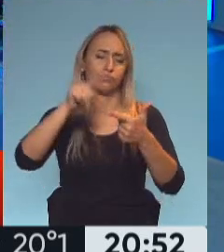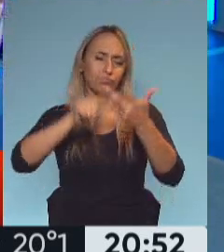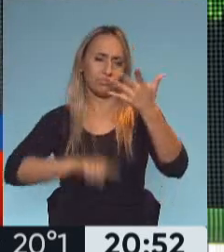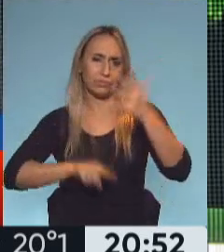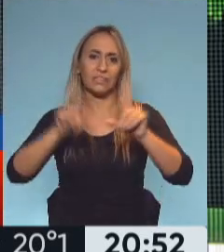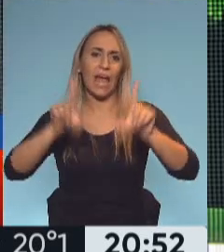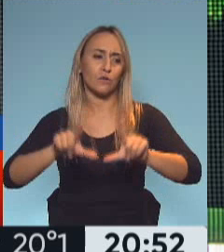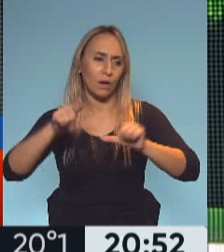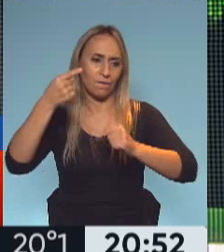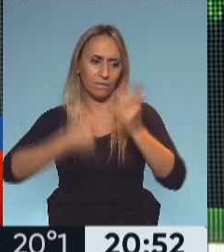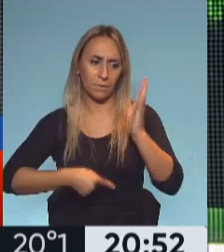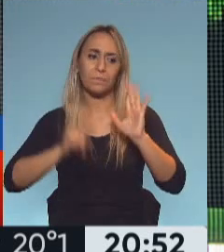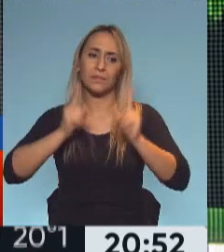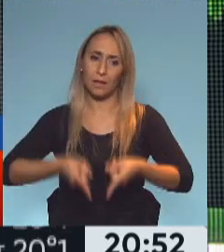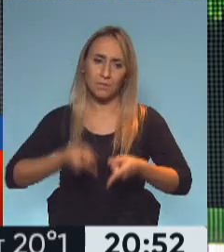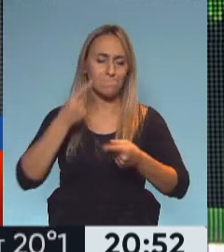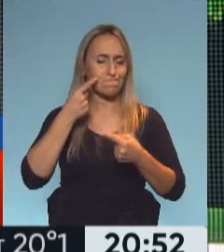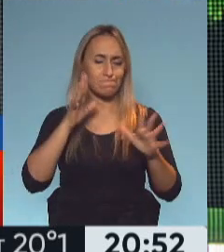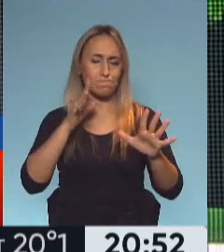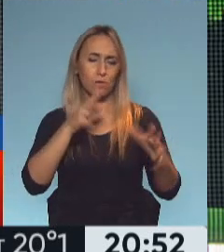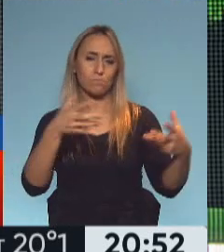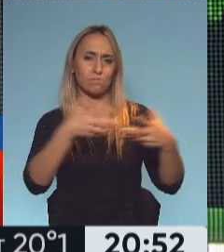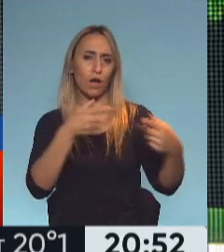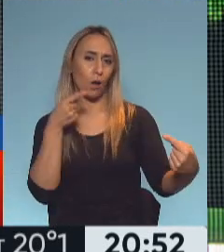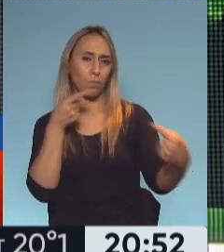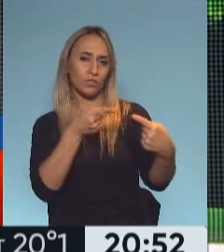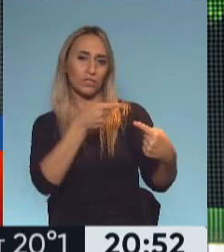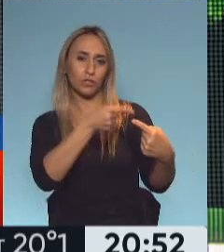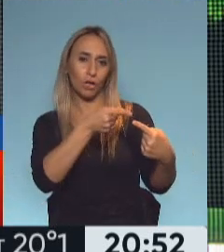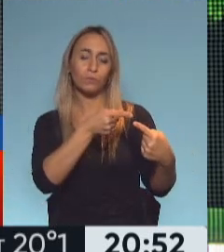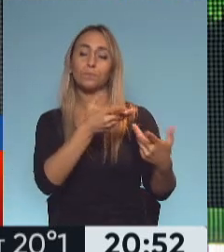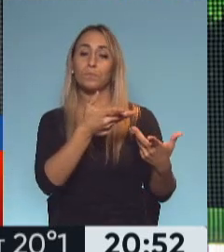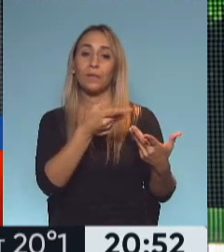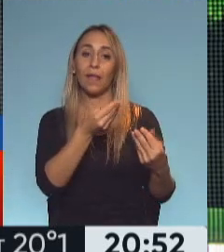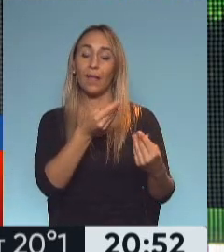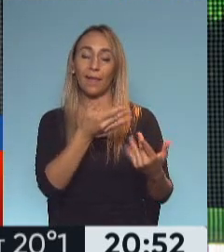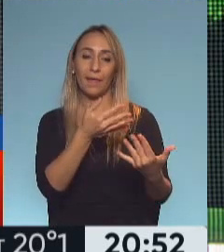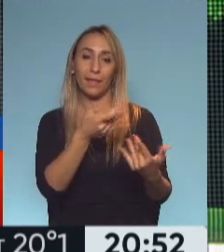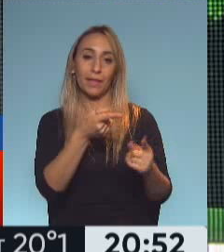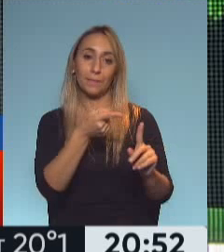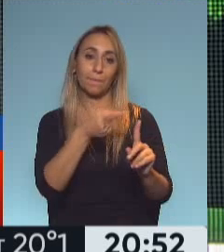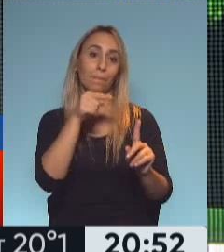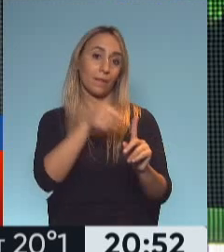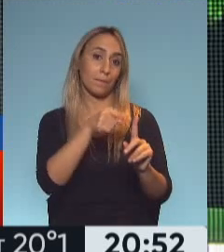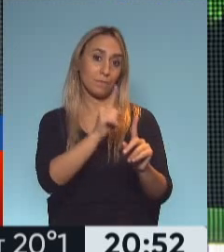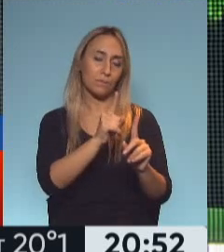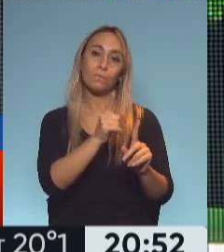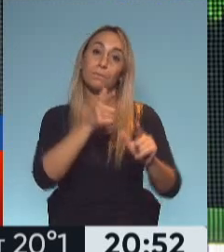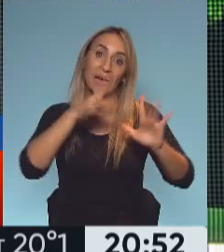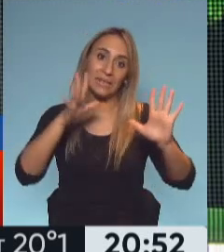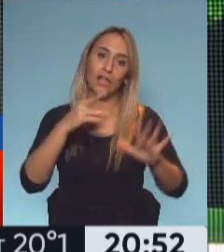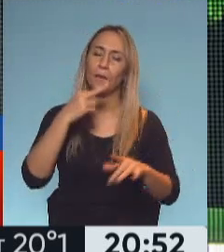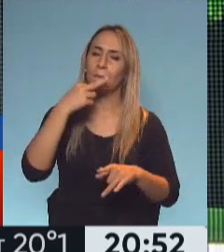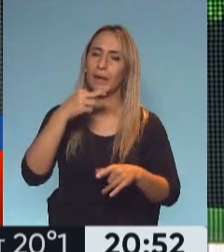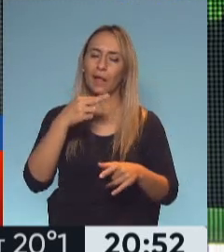Rusia, sobre todo del opositor Alexei Navalny, que recordemos que fue supuestamente envenenado por el gobierno